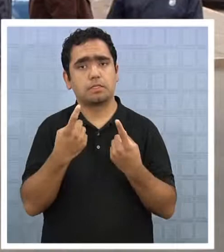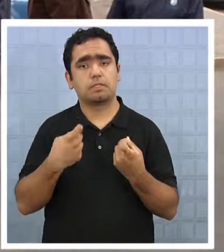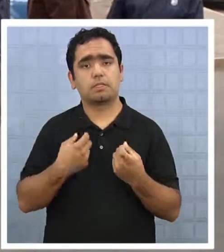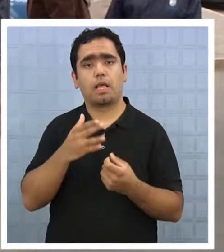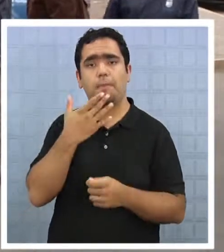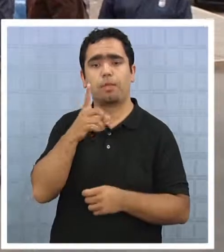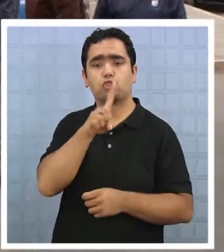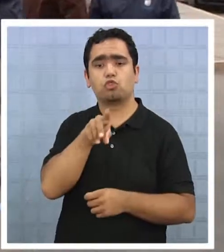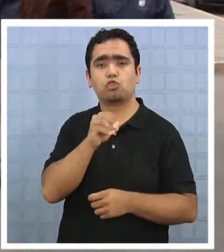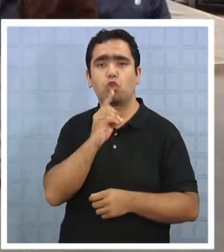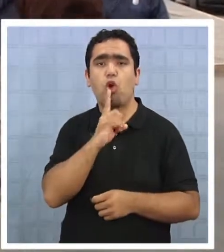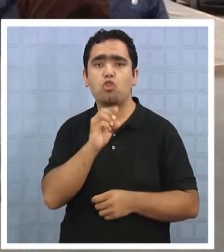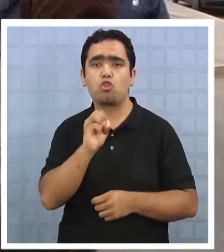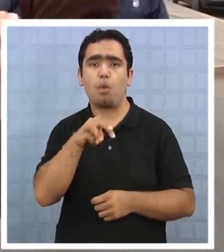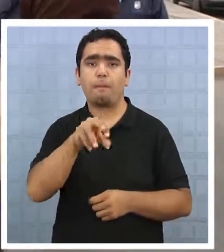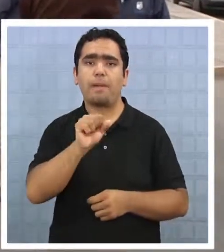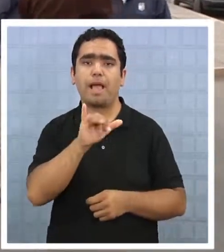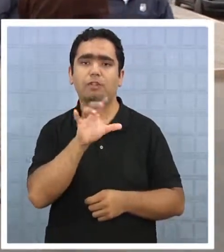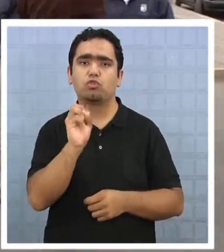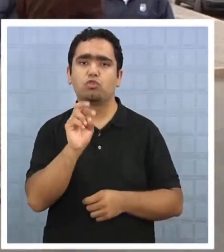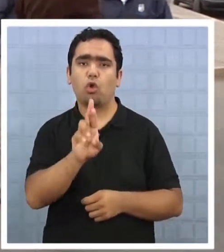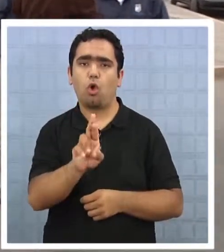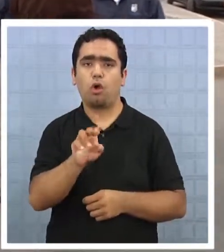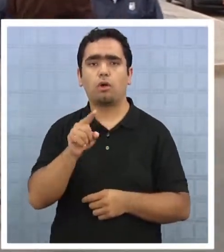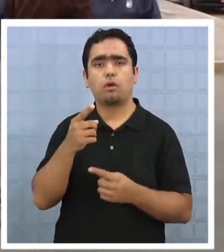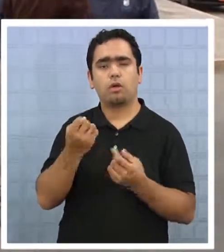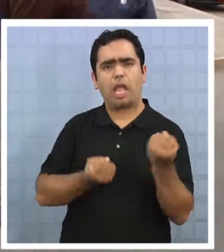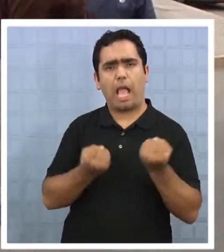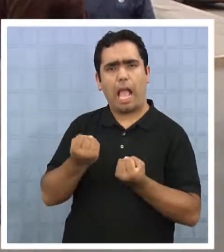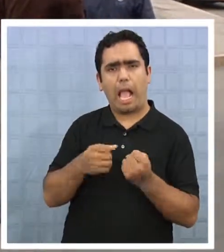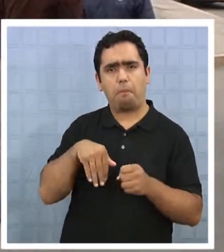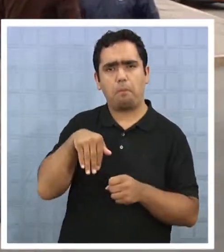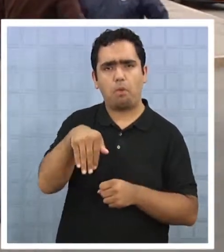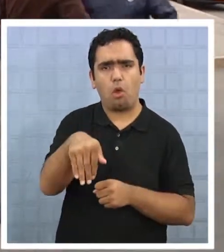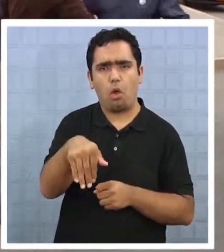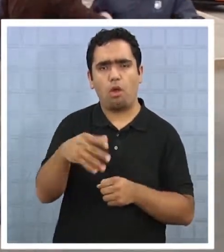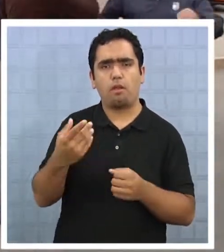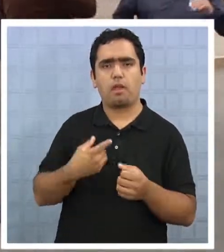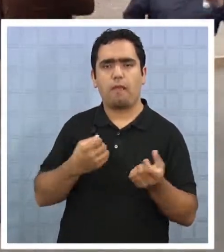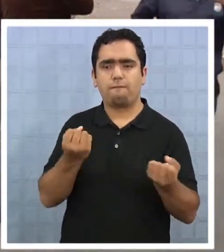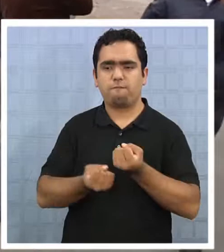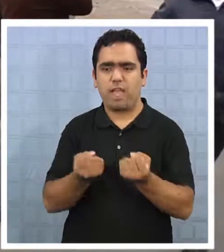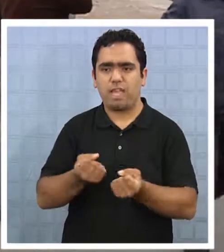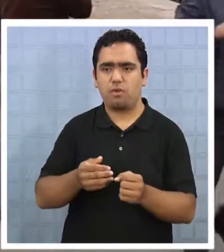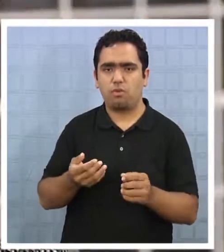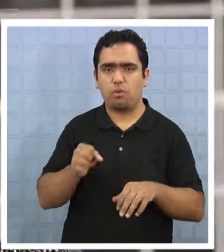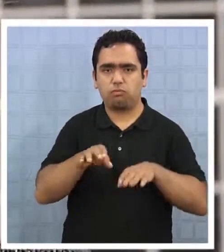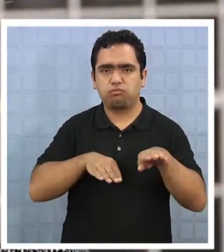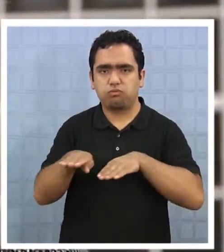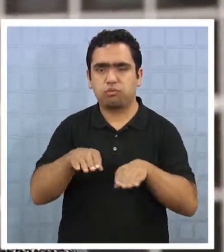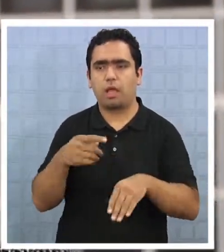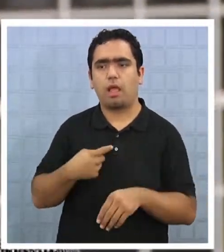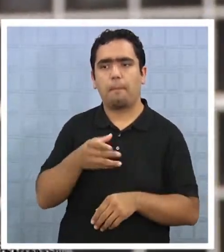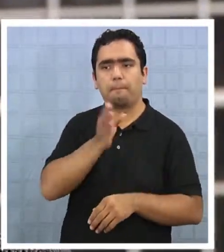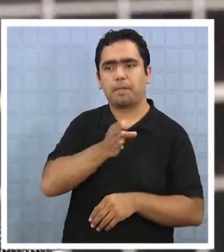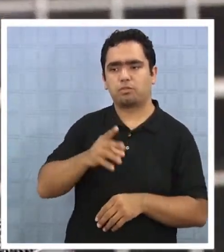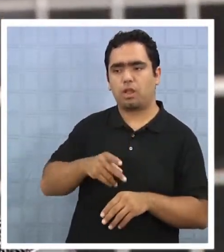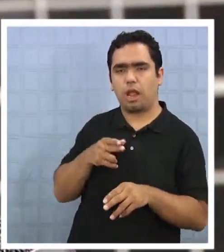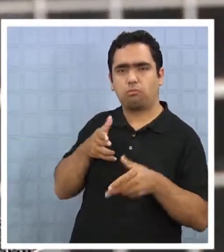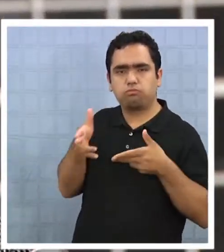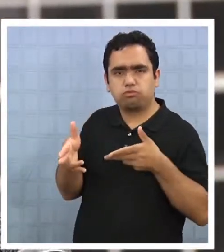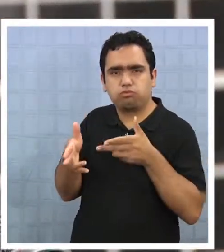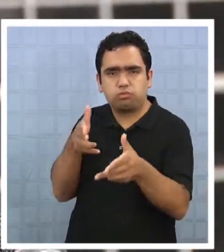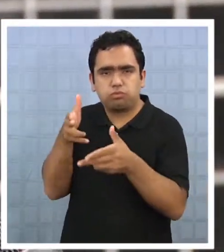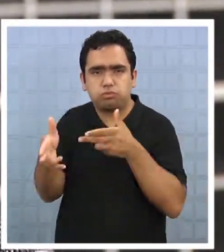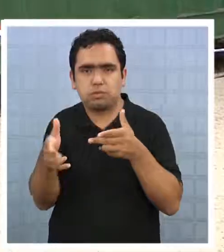que pusiéramos otro retén acá arriba en Sotomayor, donde están asaltando los camiones, los vehículos, que son verdaderas pandillas. Yo creo